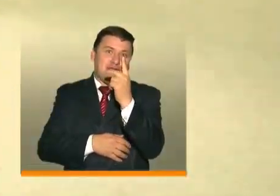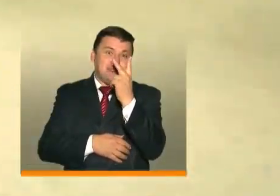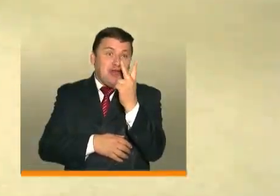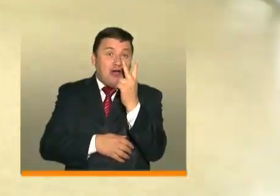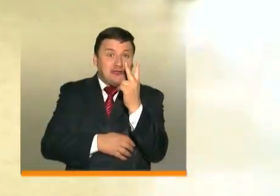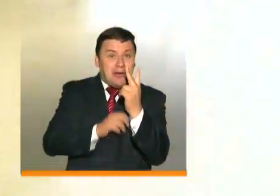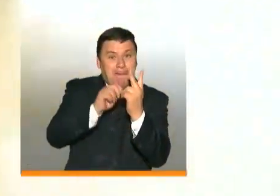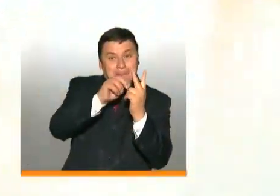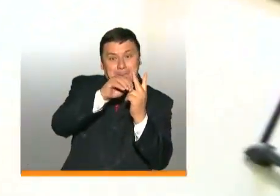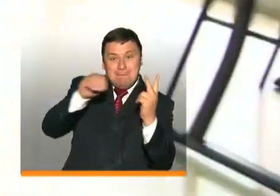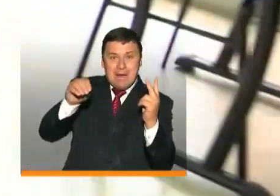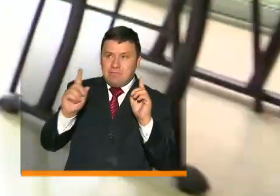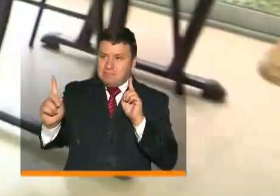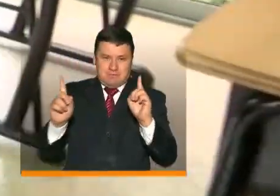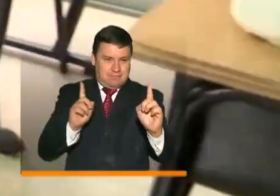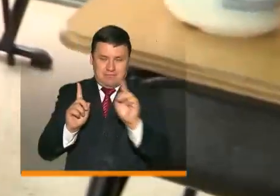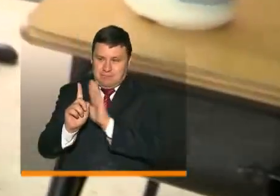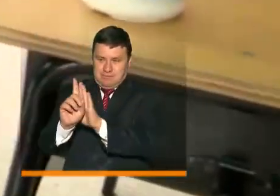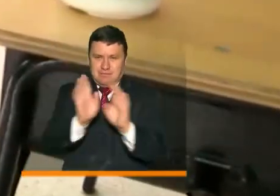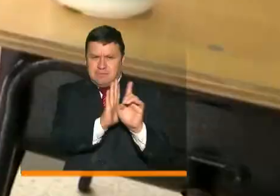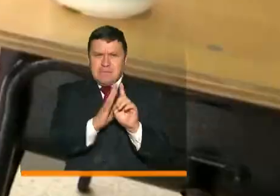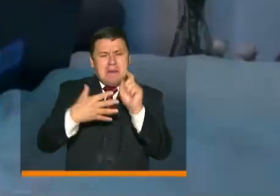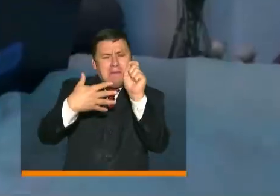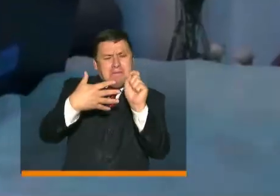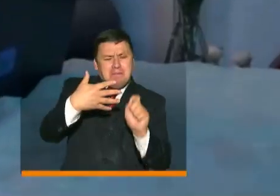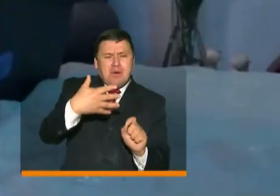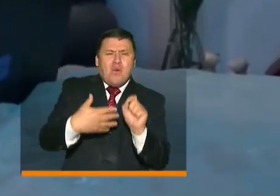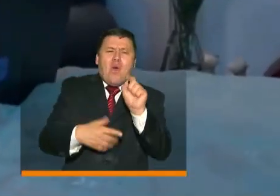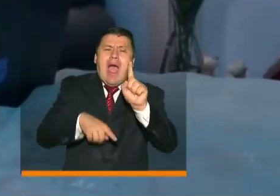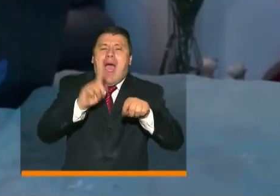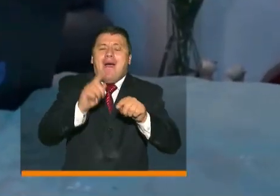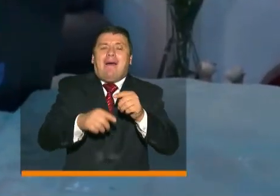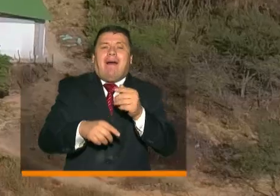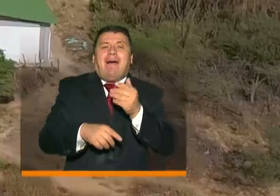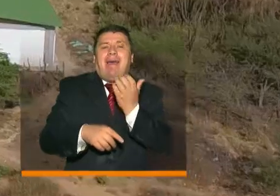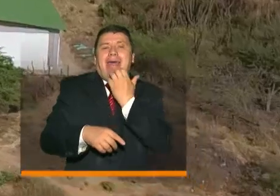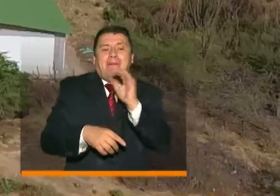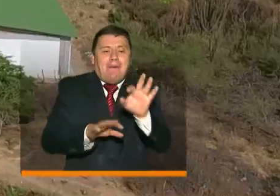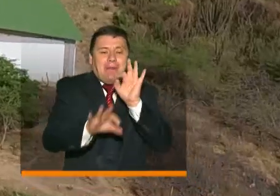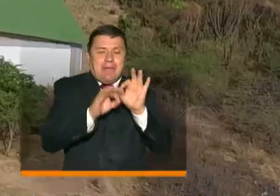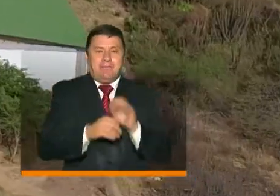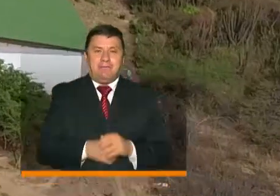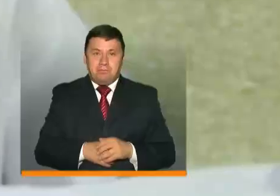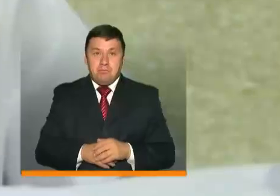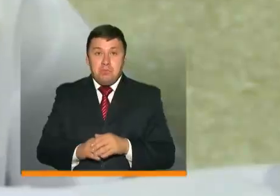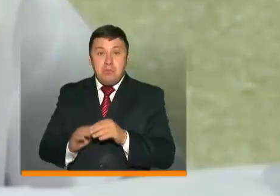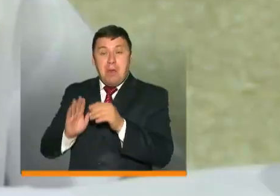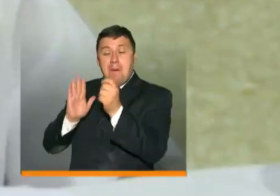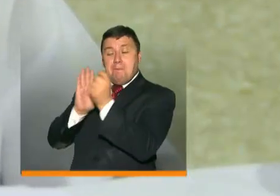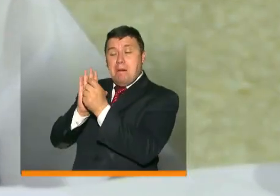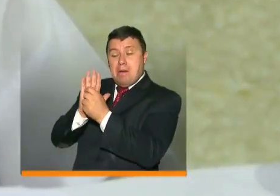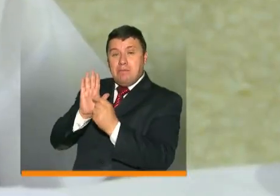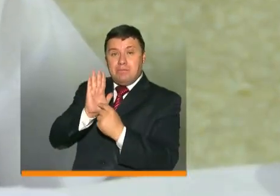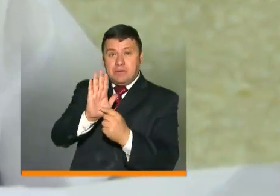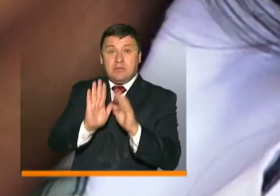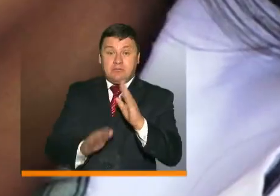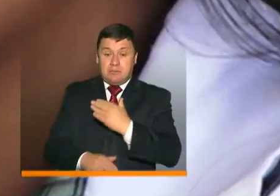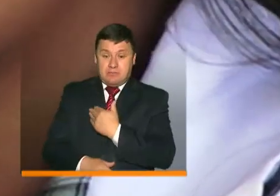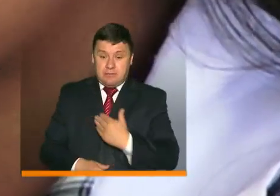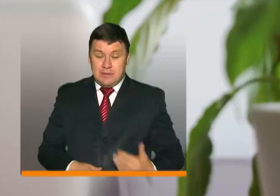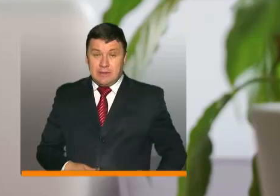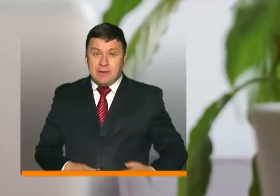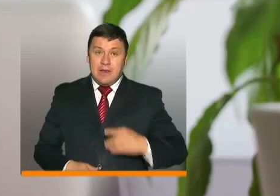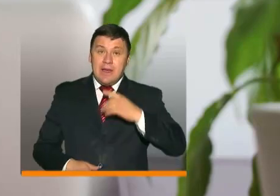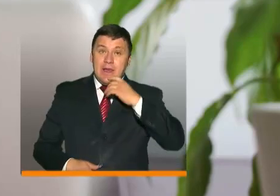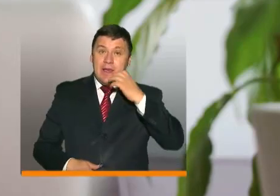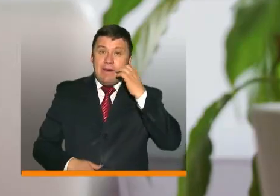distancia, pero estos son solo unos pequeños ejemplos. Con estos lineamientos, el gobierno del presidente Iván